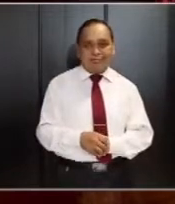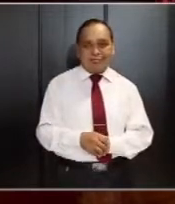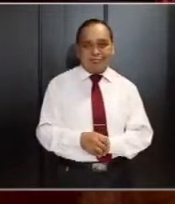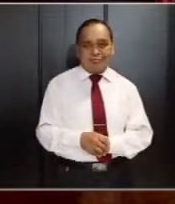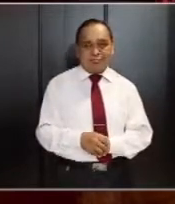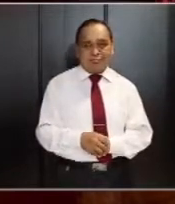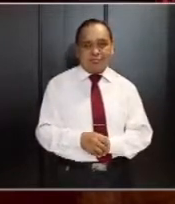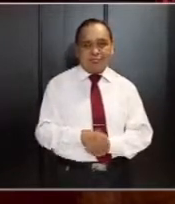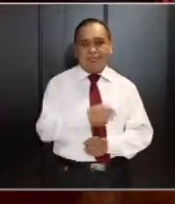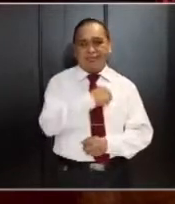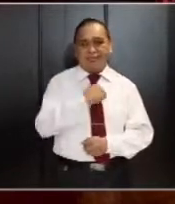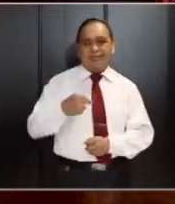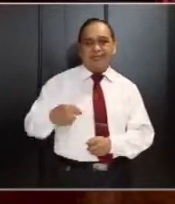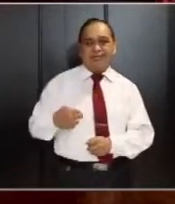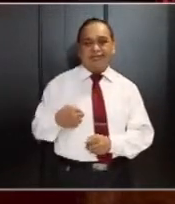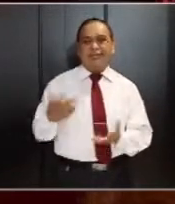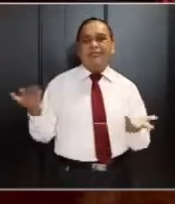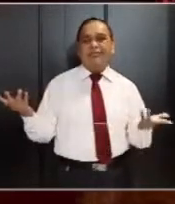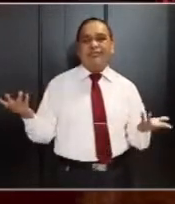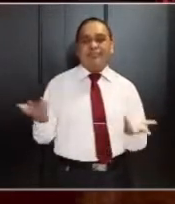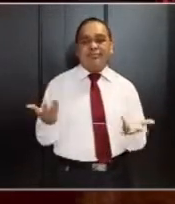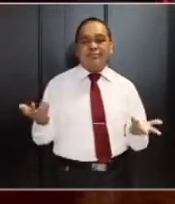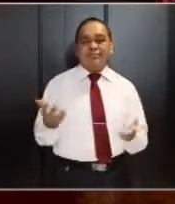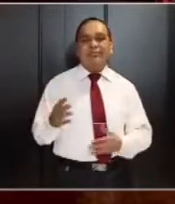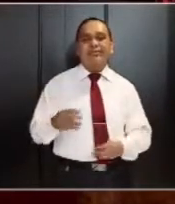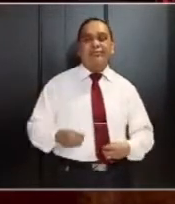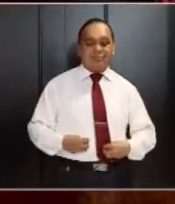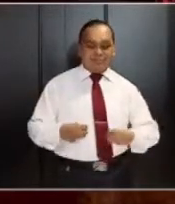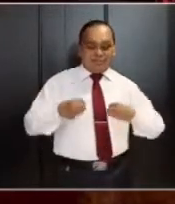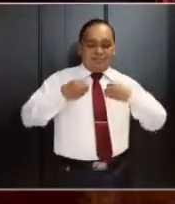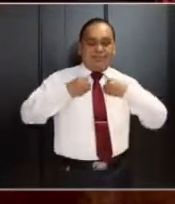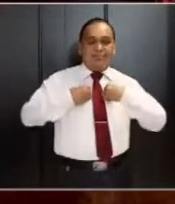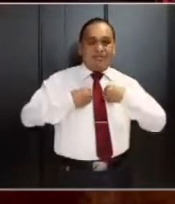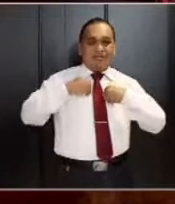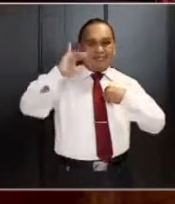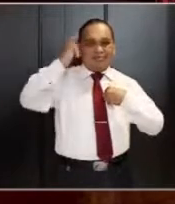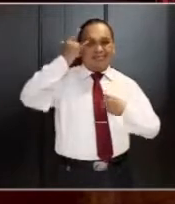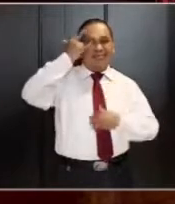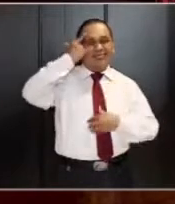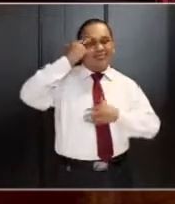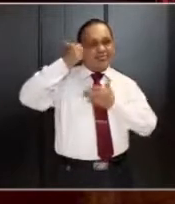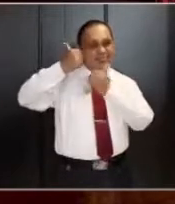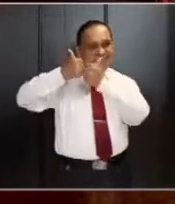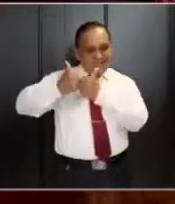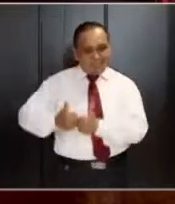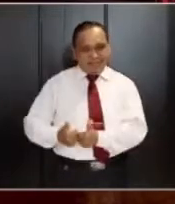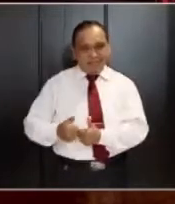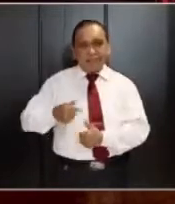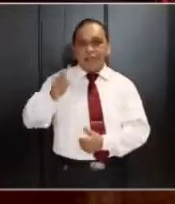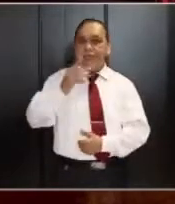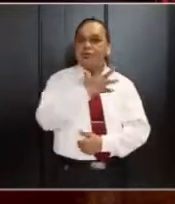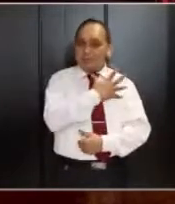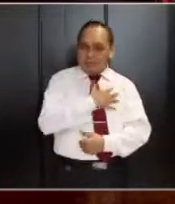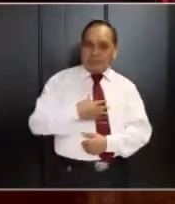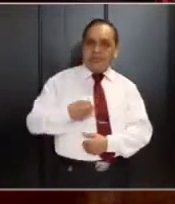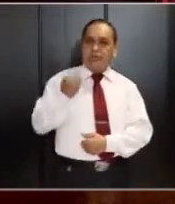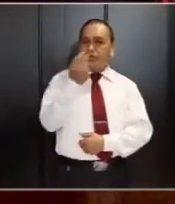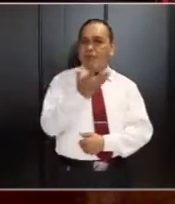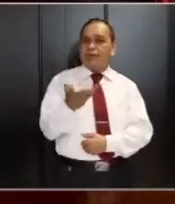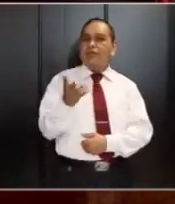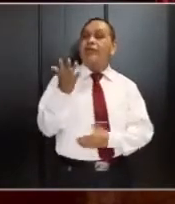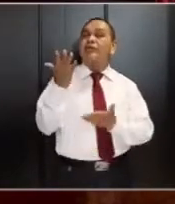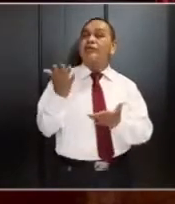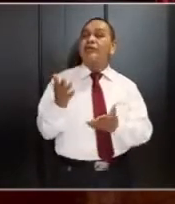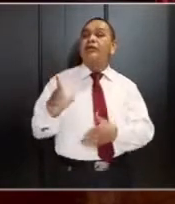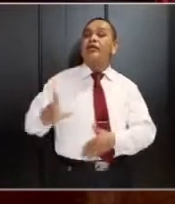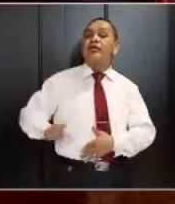paga por venir aquí a vivir con mi pueblo, pero mis hijos también saben que es muy duro ser hijo